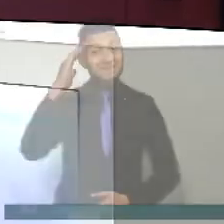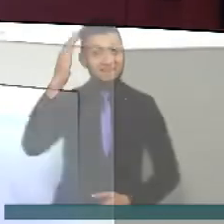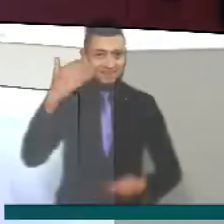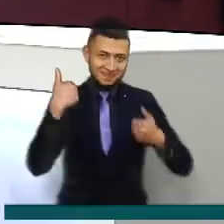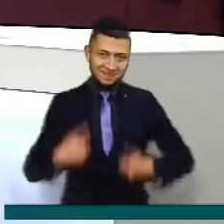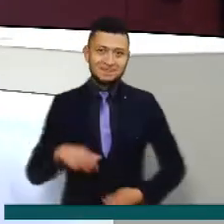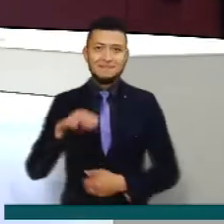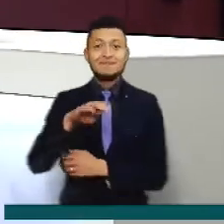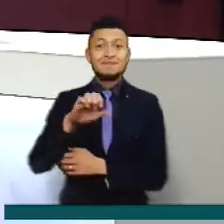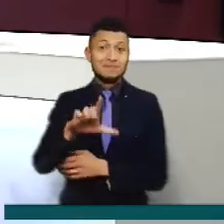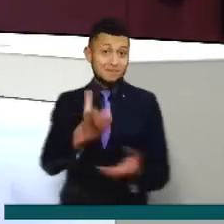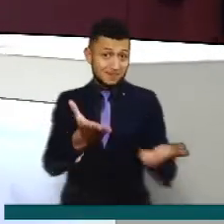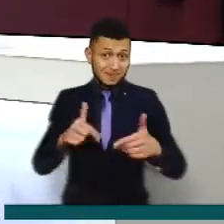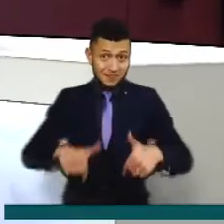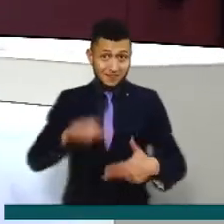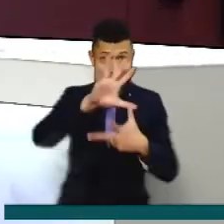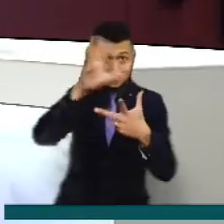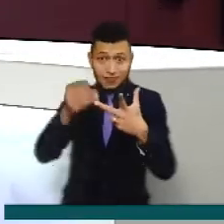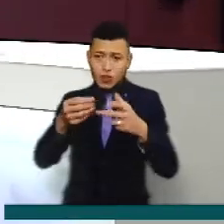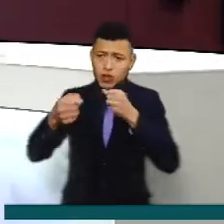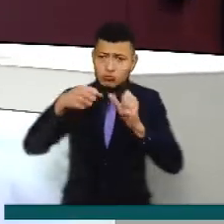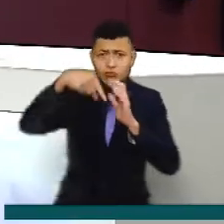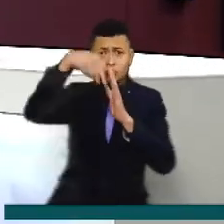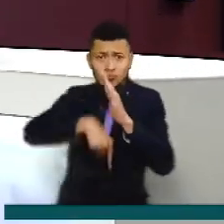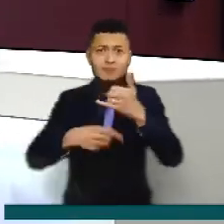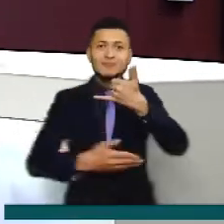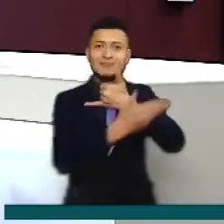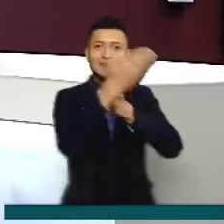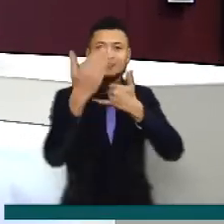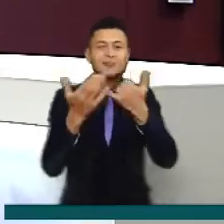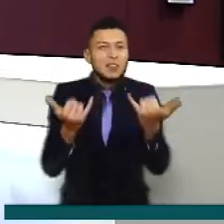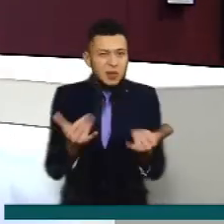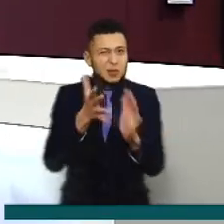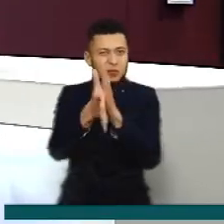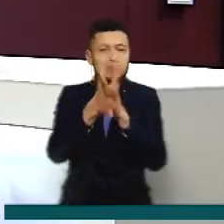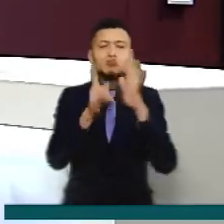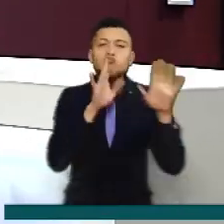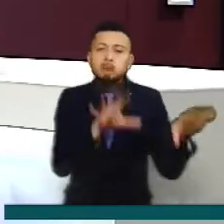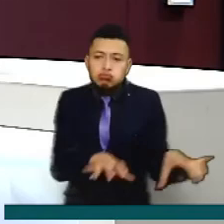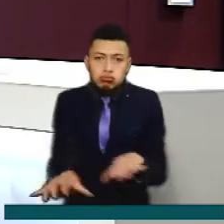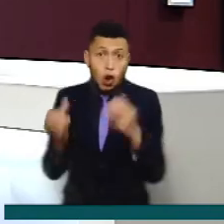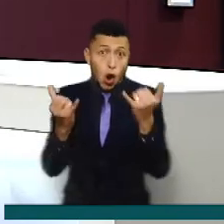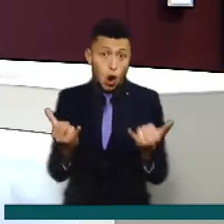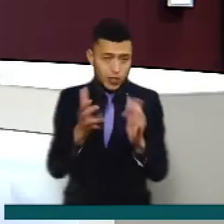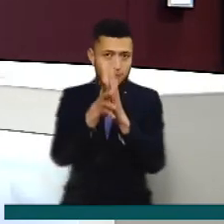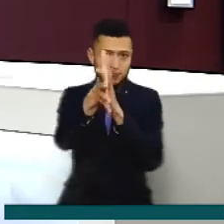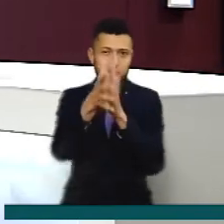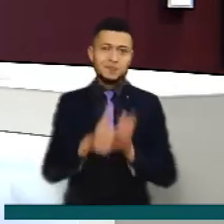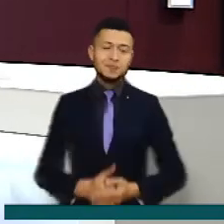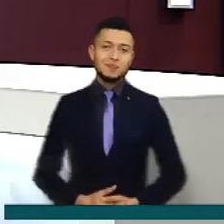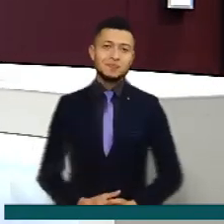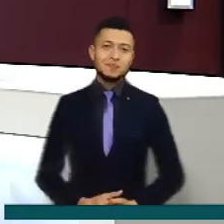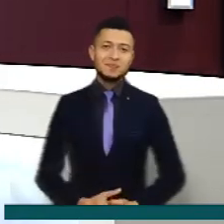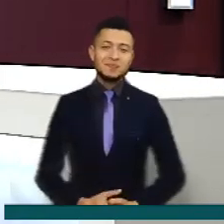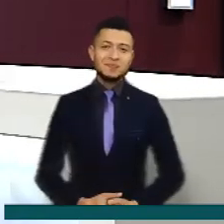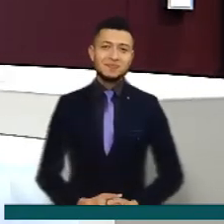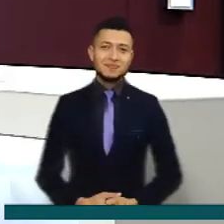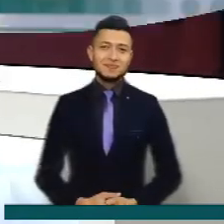Hola, soy Mabel Kremer y les doy la bienvenida a Enlace 13, periodismo a profundidad en nuestras regiones. Estas son algunas de las historias que tenemos para